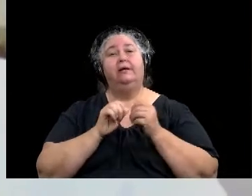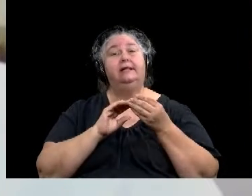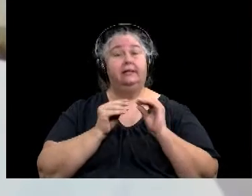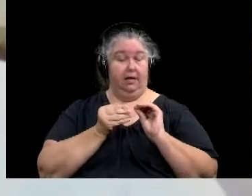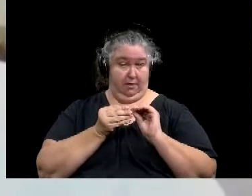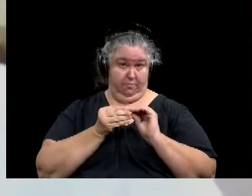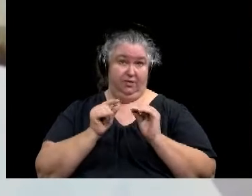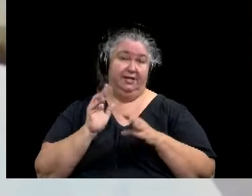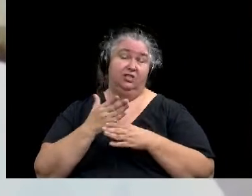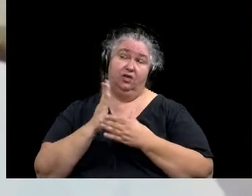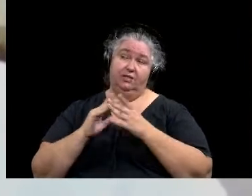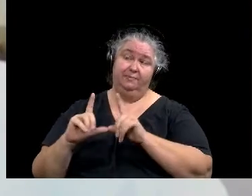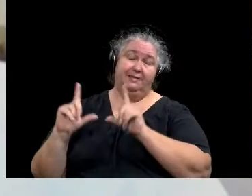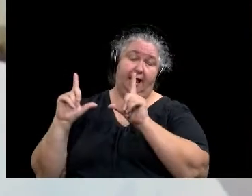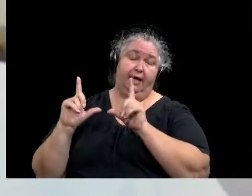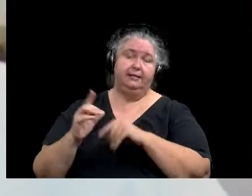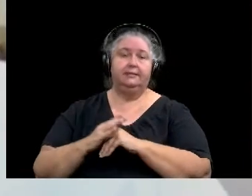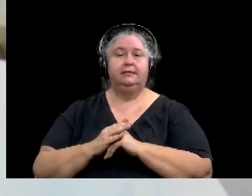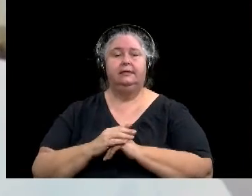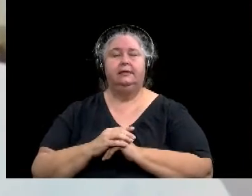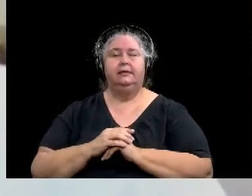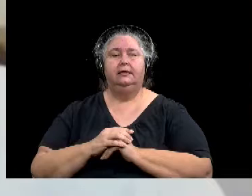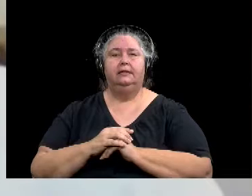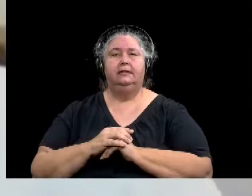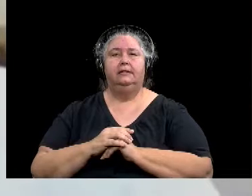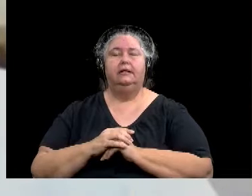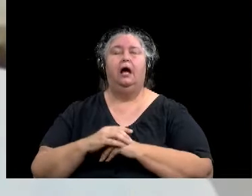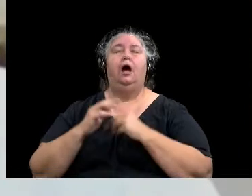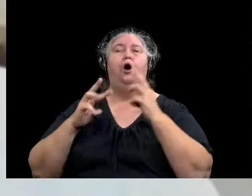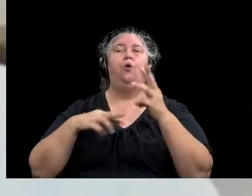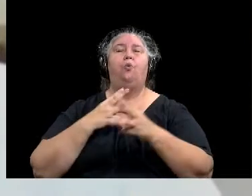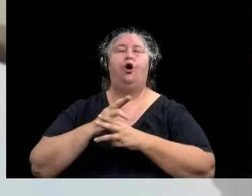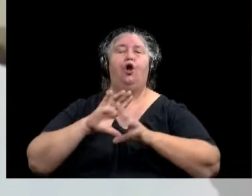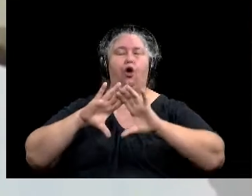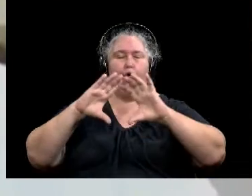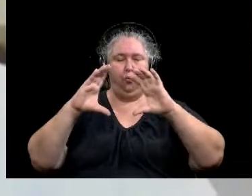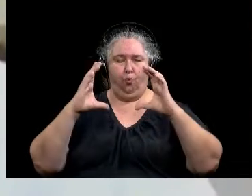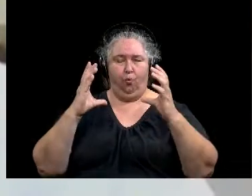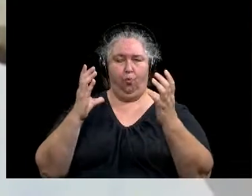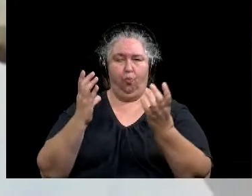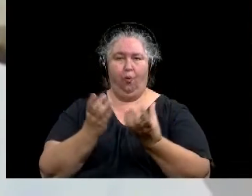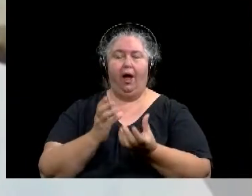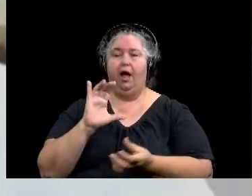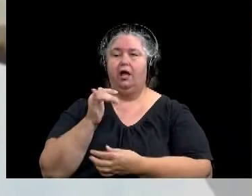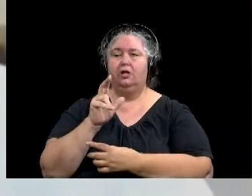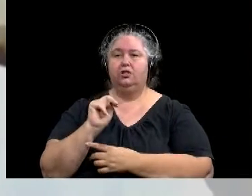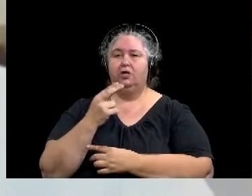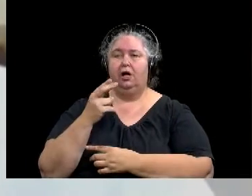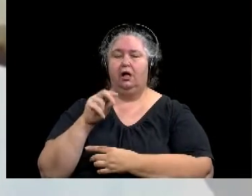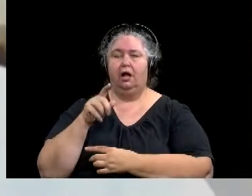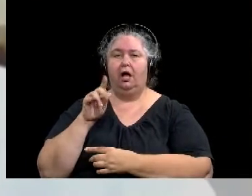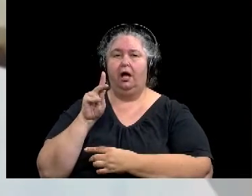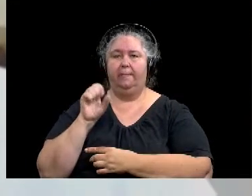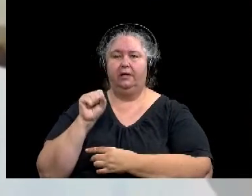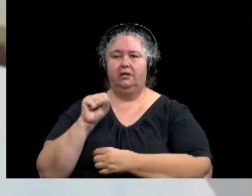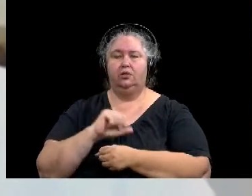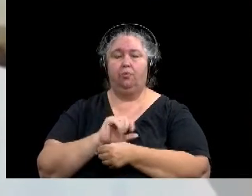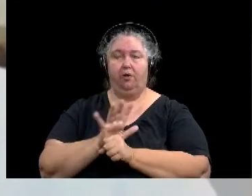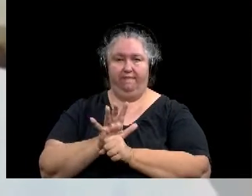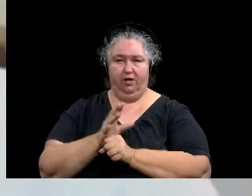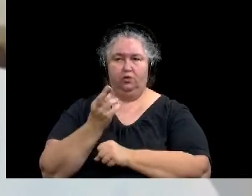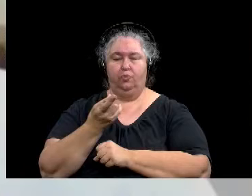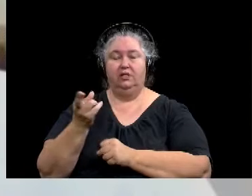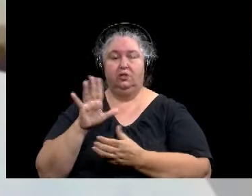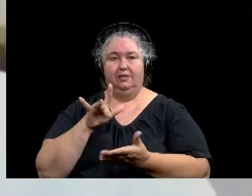aquí a unos números y luego unas pantallas mundialmente bien el coronavirus el